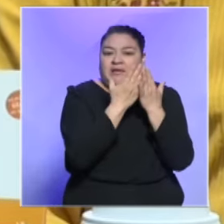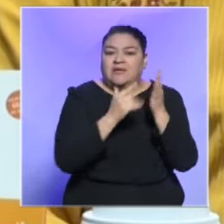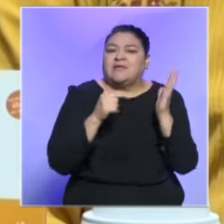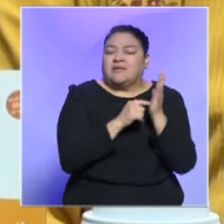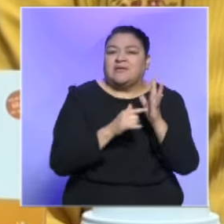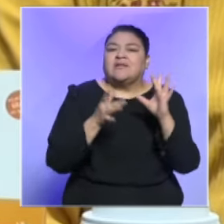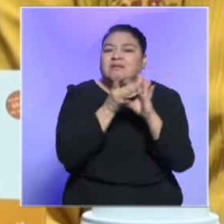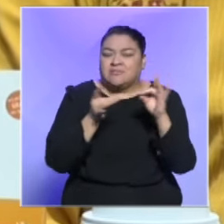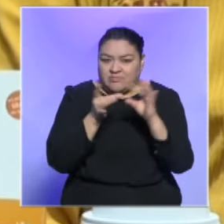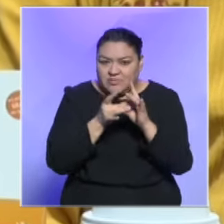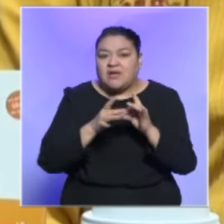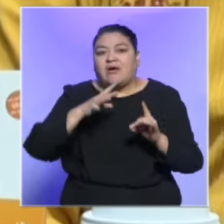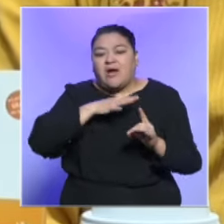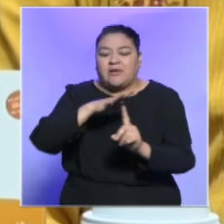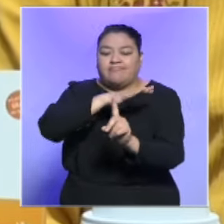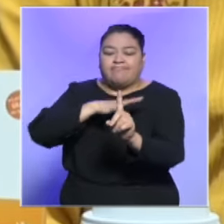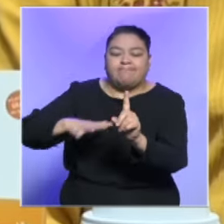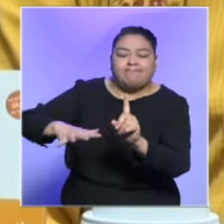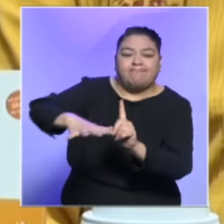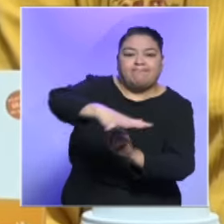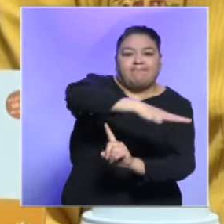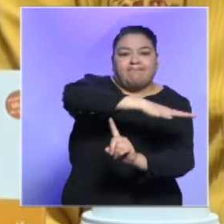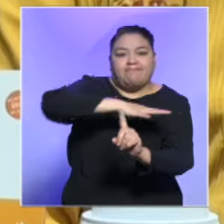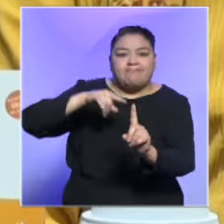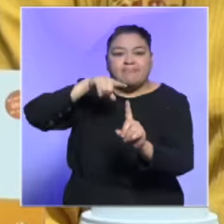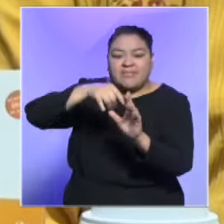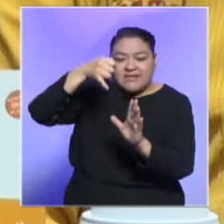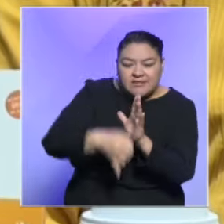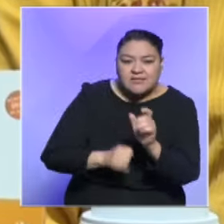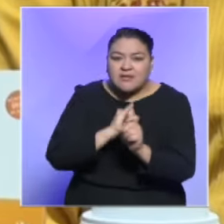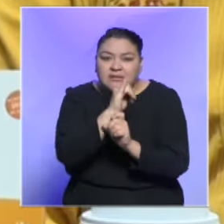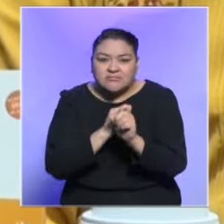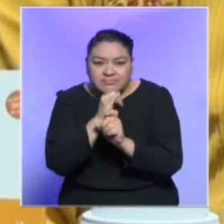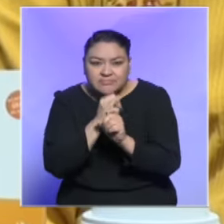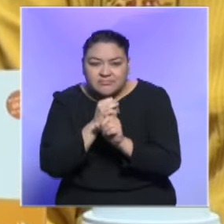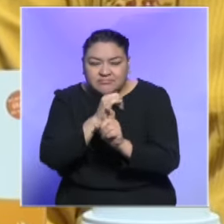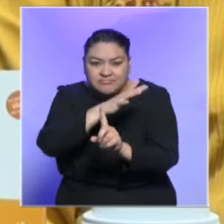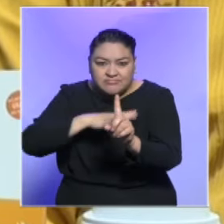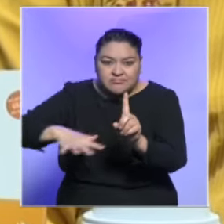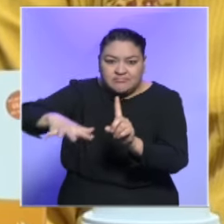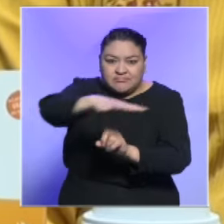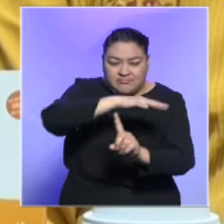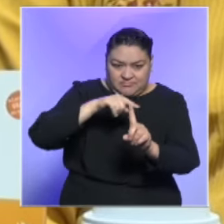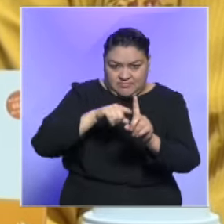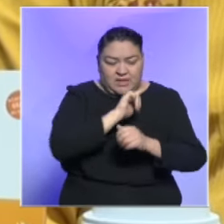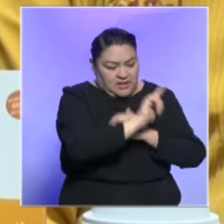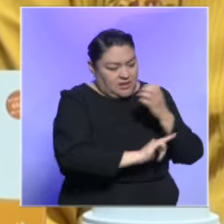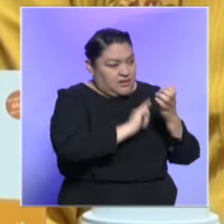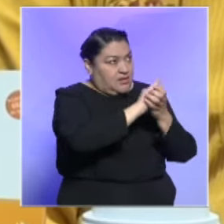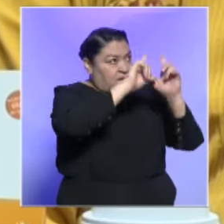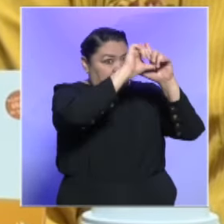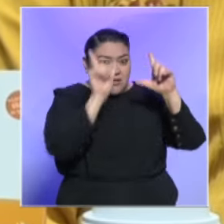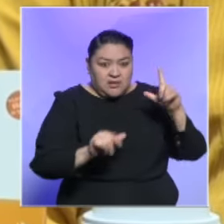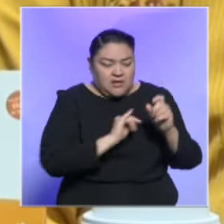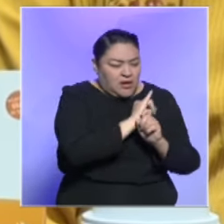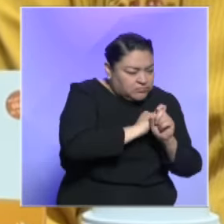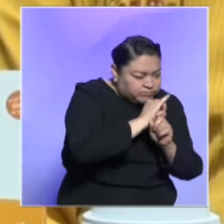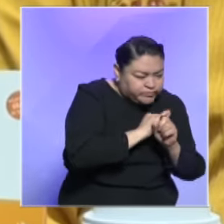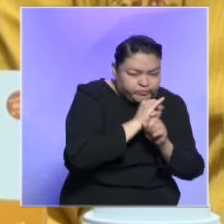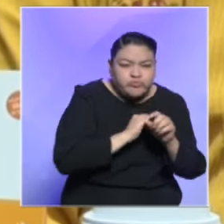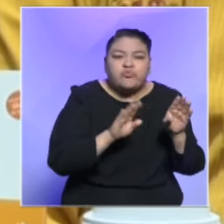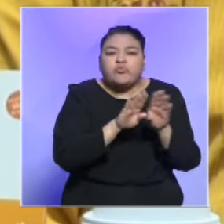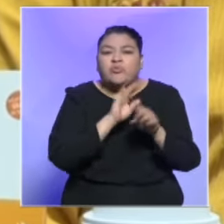análisis multidimensional, sumamente exhaustivo, diría yo, en el que fue analizada la normativa. Nos presenta el libro puntualmente